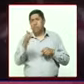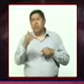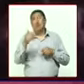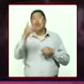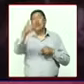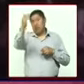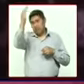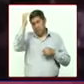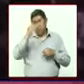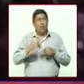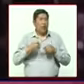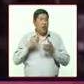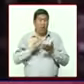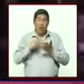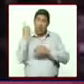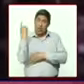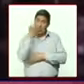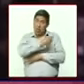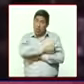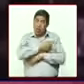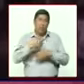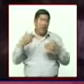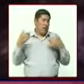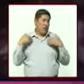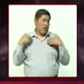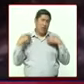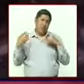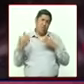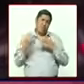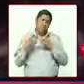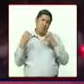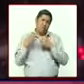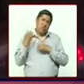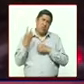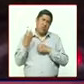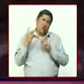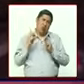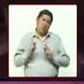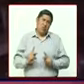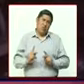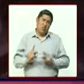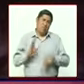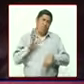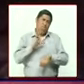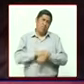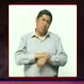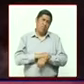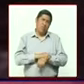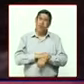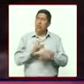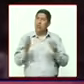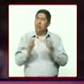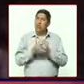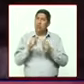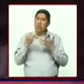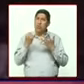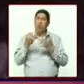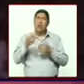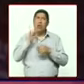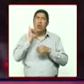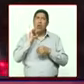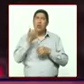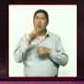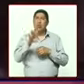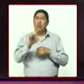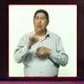continuar su ruta. Durante esta jornada también se han tenido enfrentamientos. 12 personas que han sido detenidas junto a las 6 de ayer sumarían